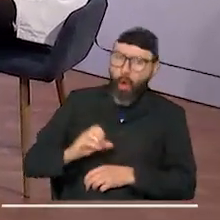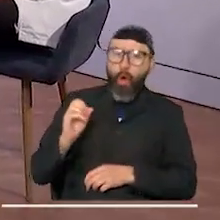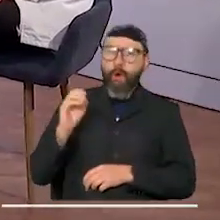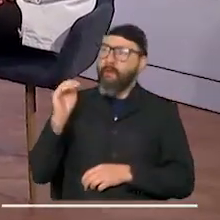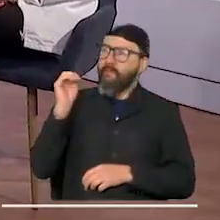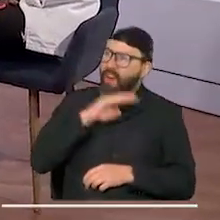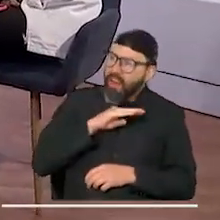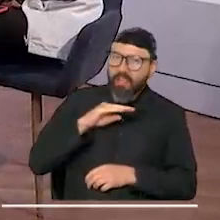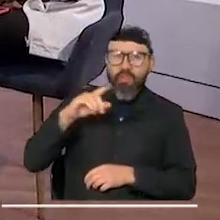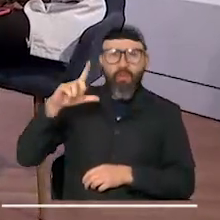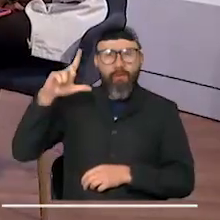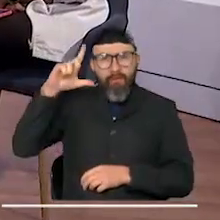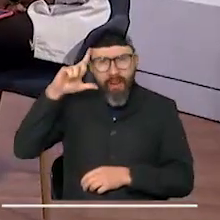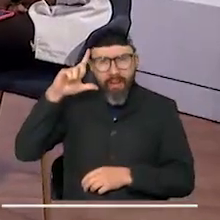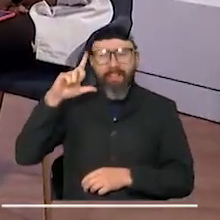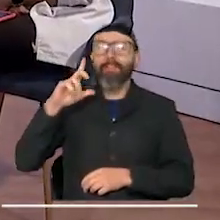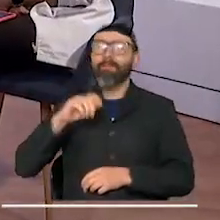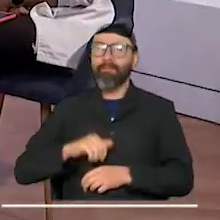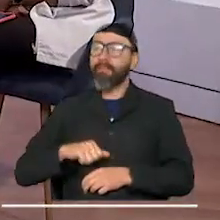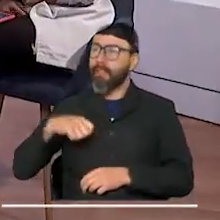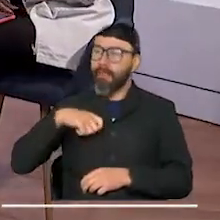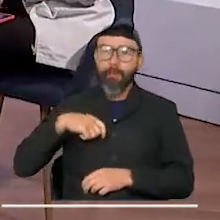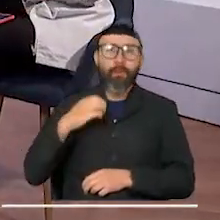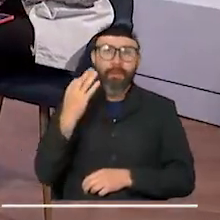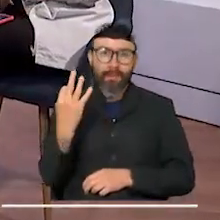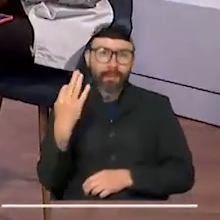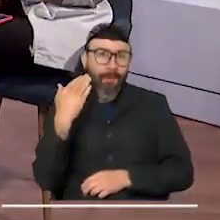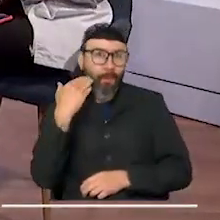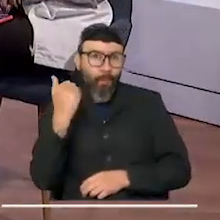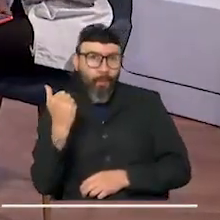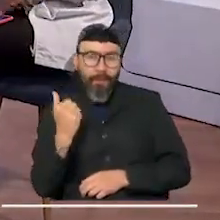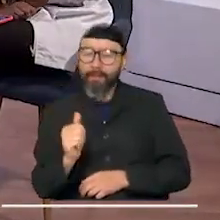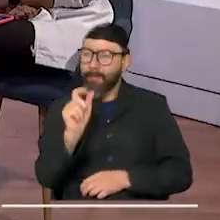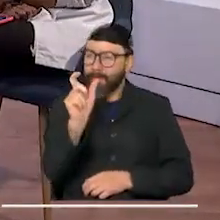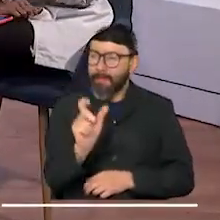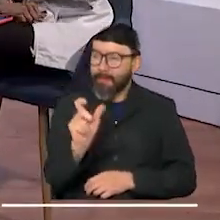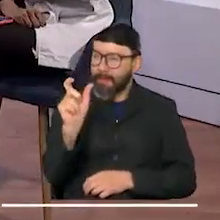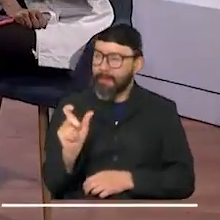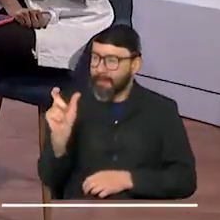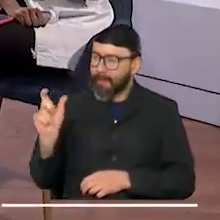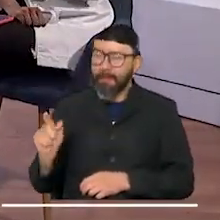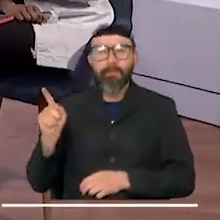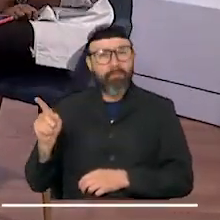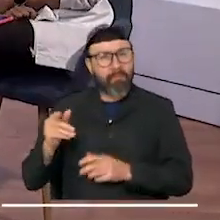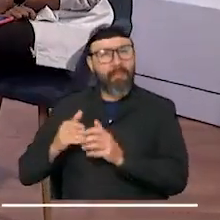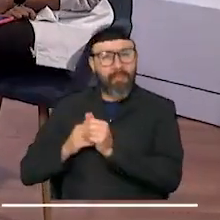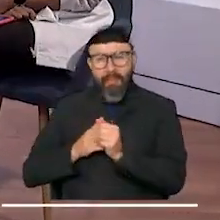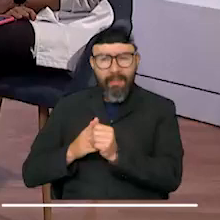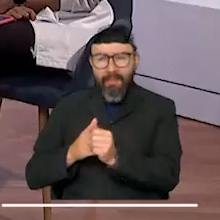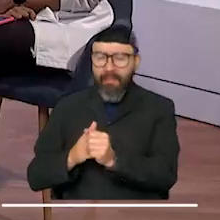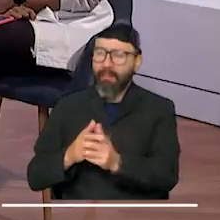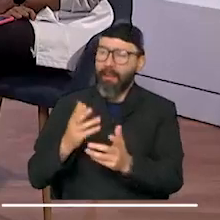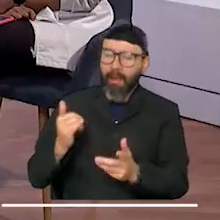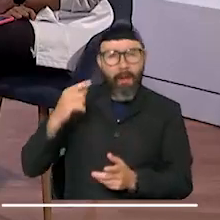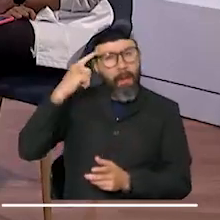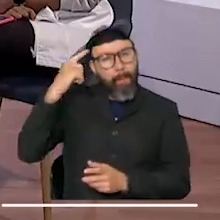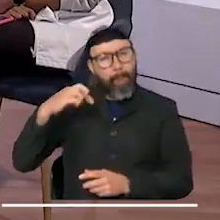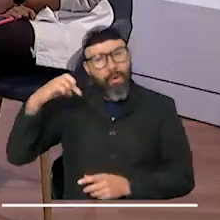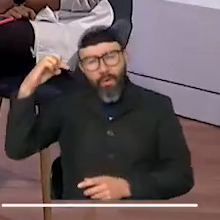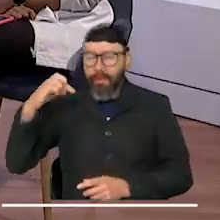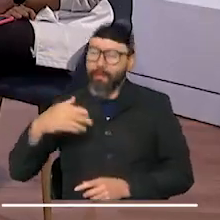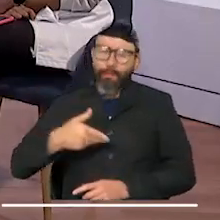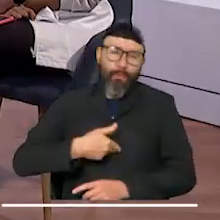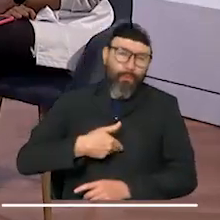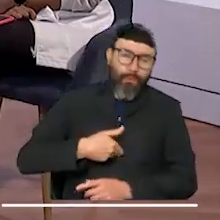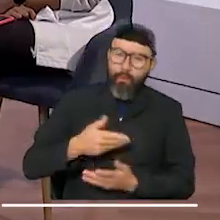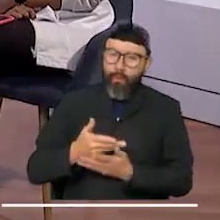y aquí tenemos tres médicas que nos van a guiar de manera muy profesional con mucho amor rompiendo paradigmas